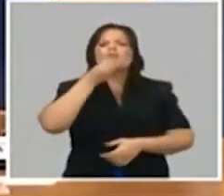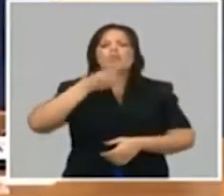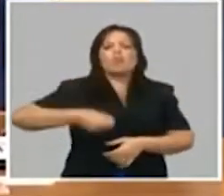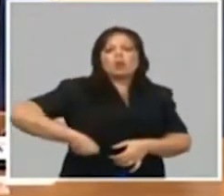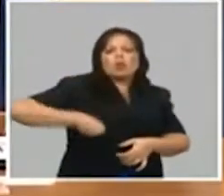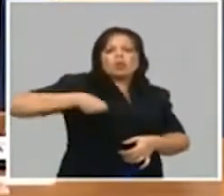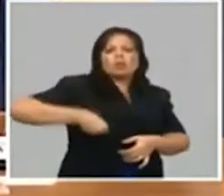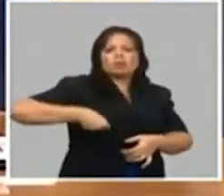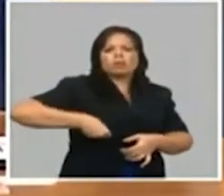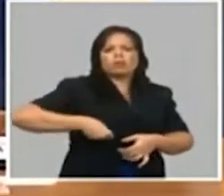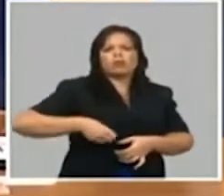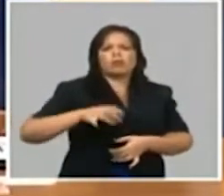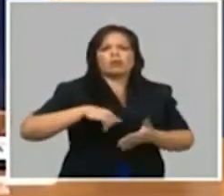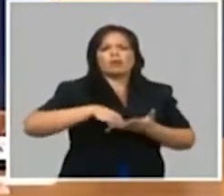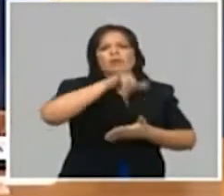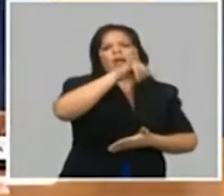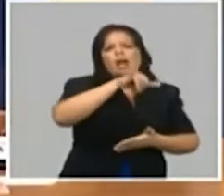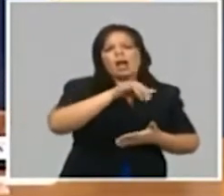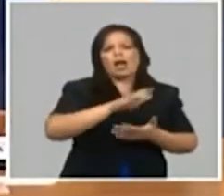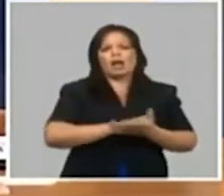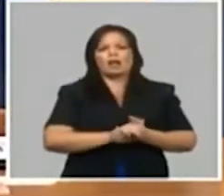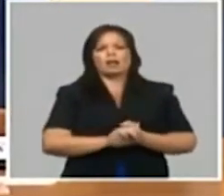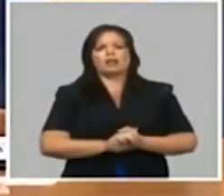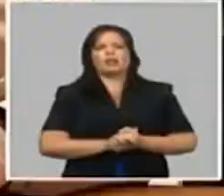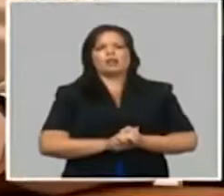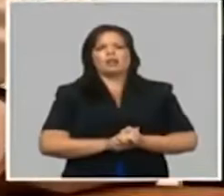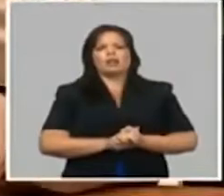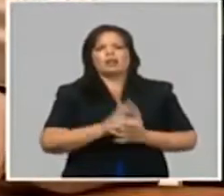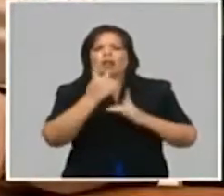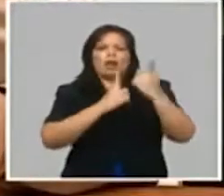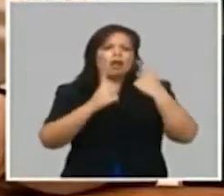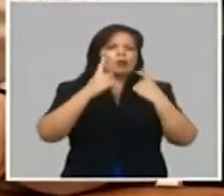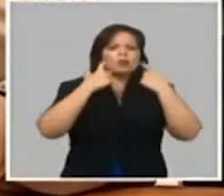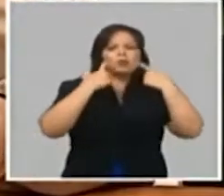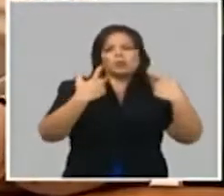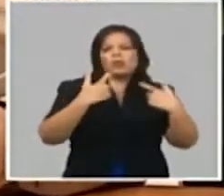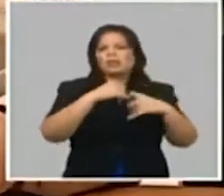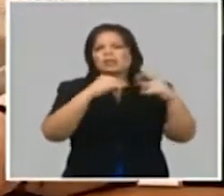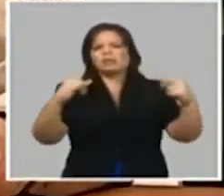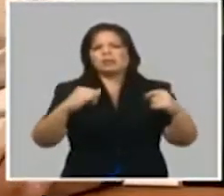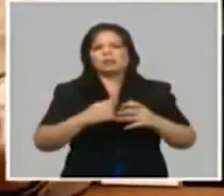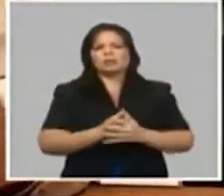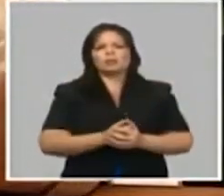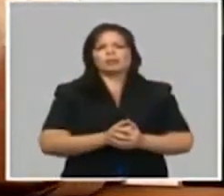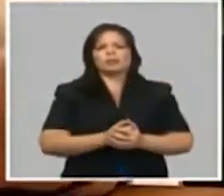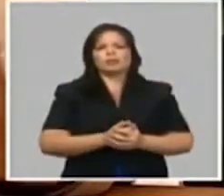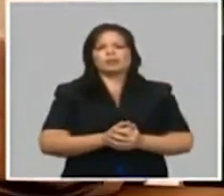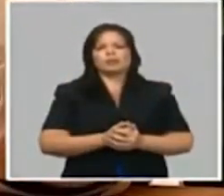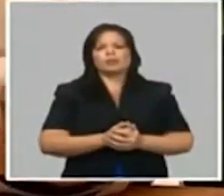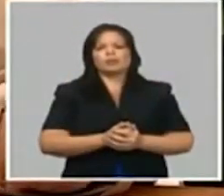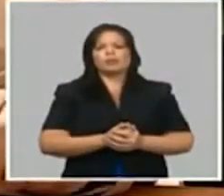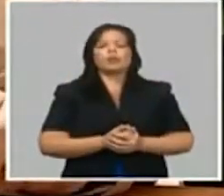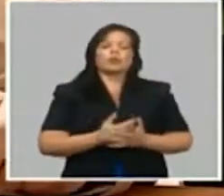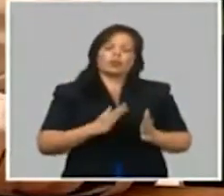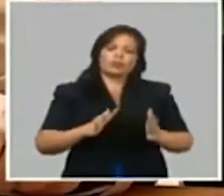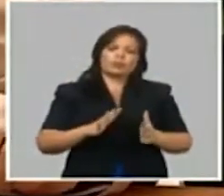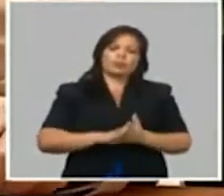importar que tienen las personas en esta etapa? Mire, la política aduanera vigente no ha tenido